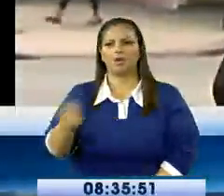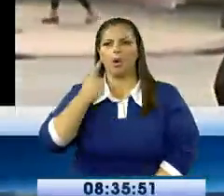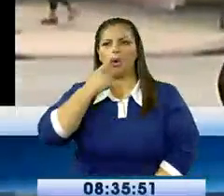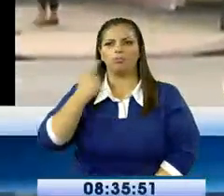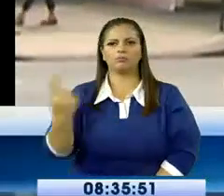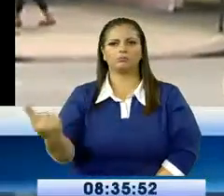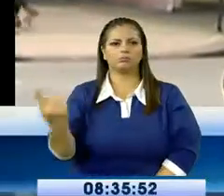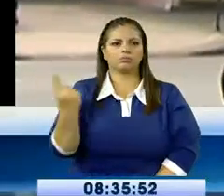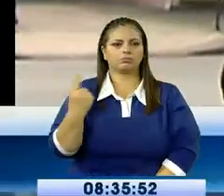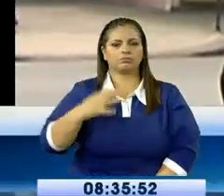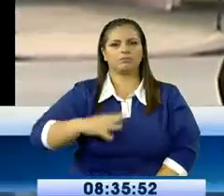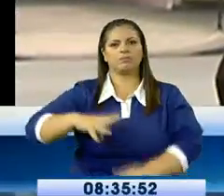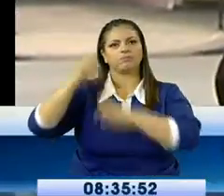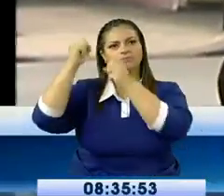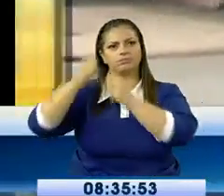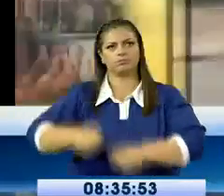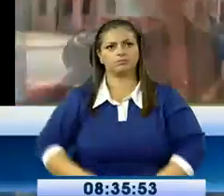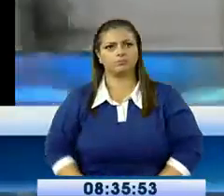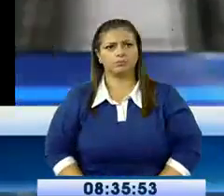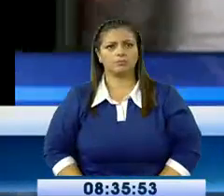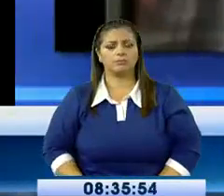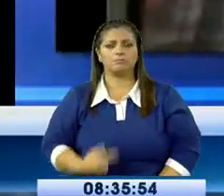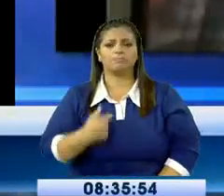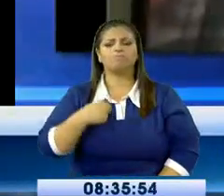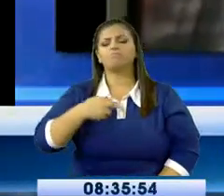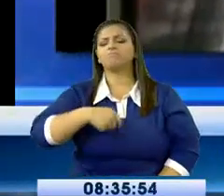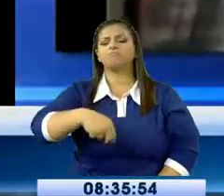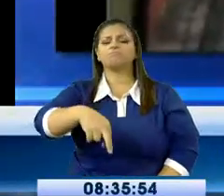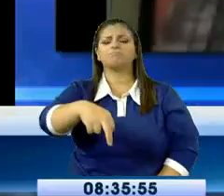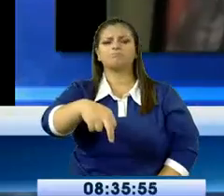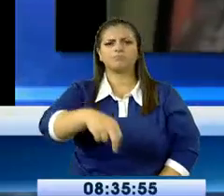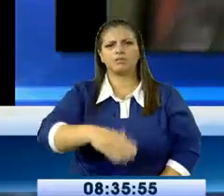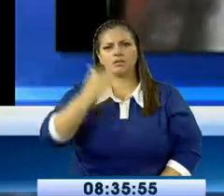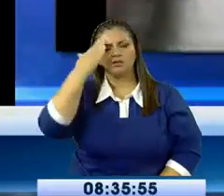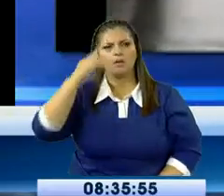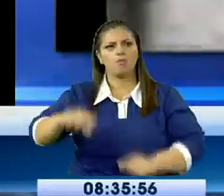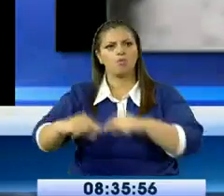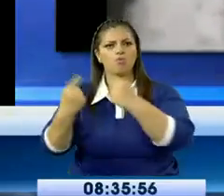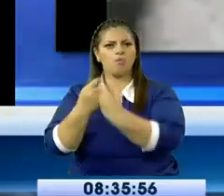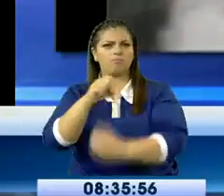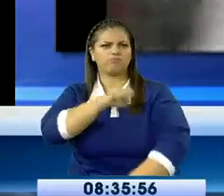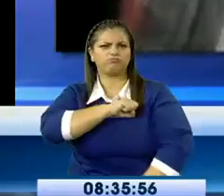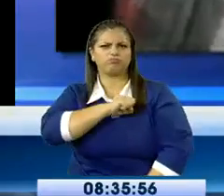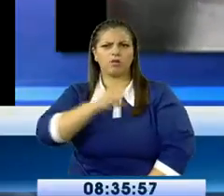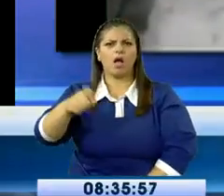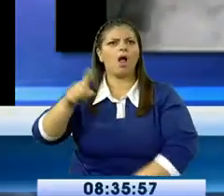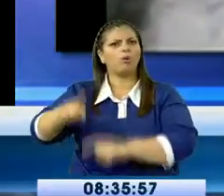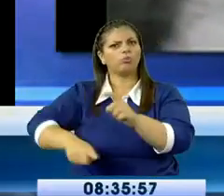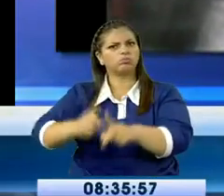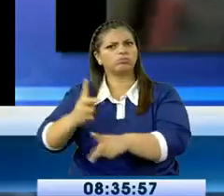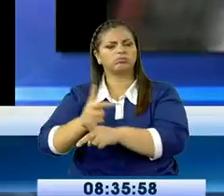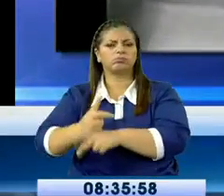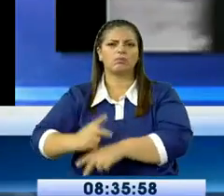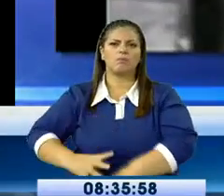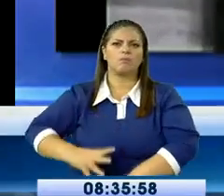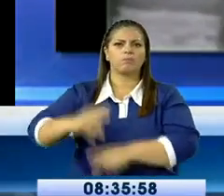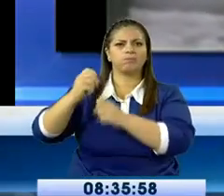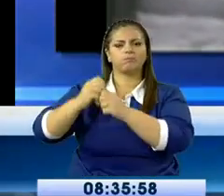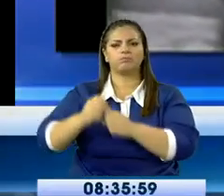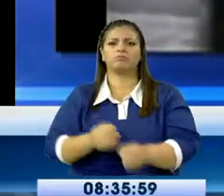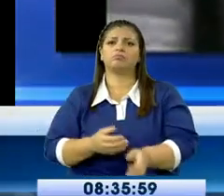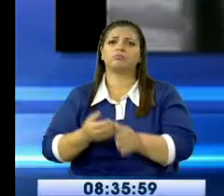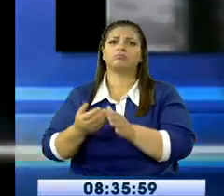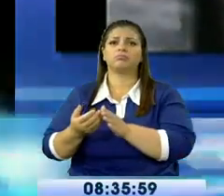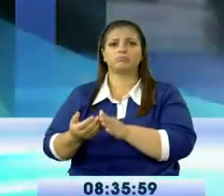porque hay tanta pandilla que a veces hasta uno regresa muerta. La seguridad tiene que hacerse respetar porque nosotras las mujeres